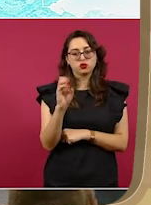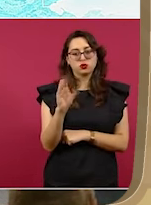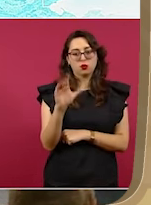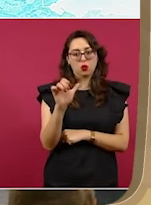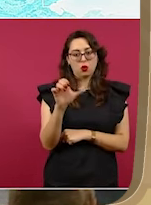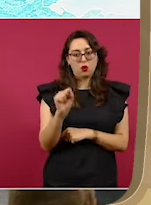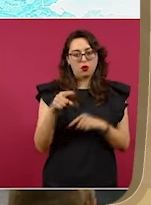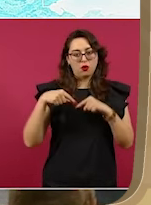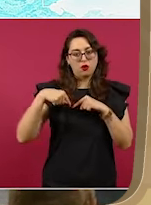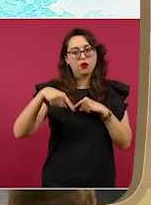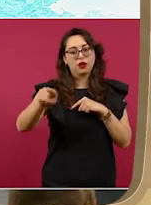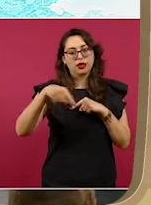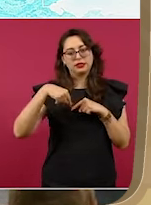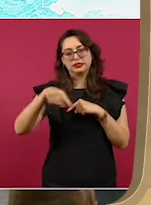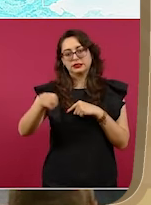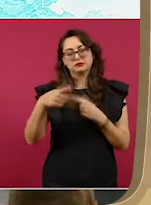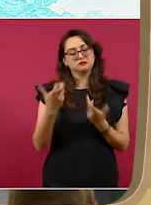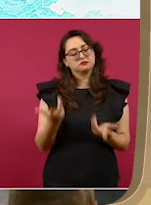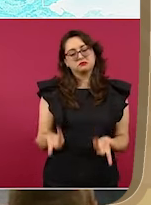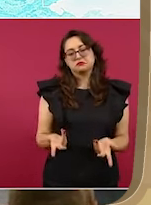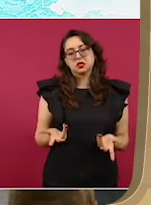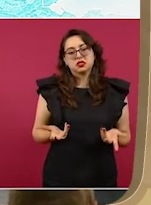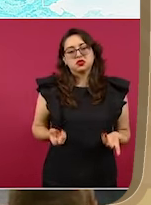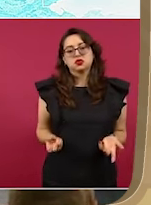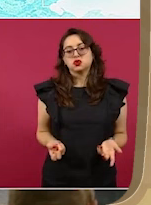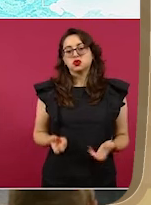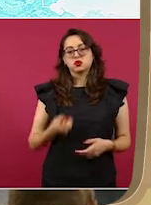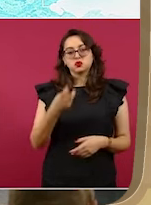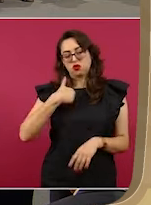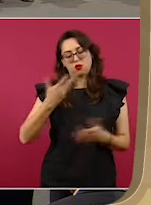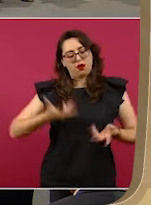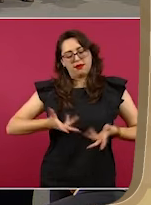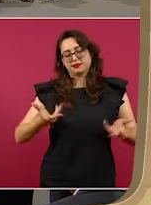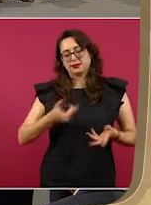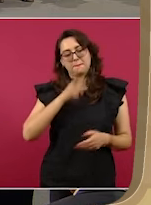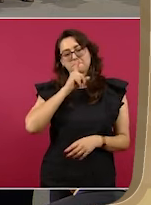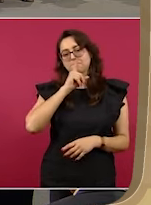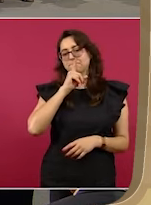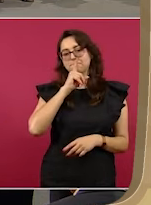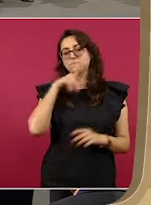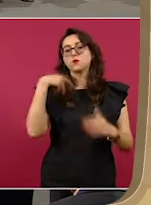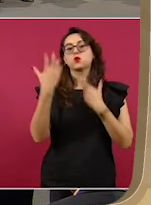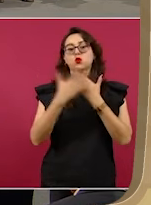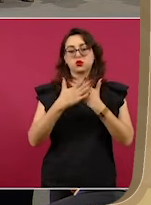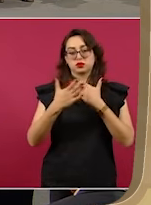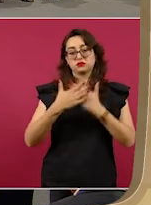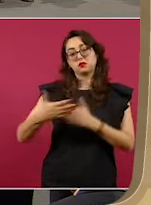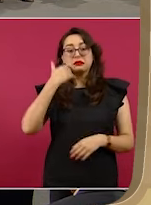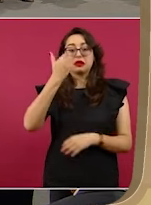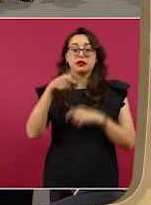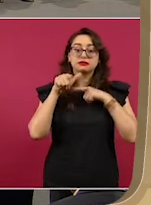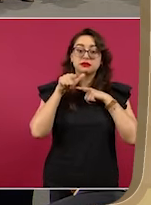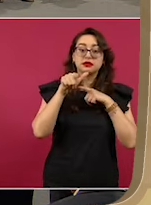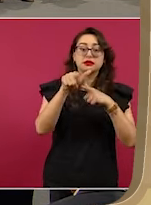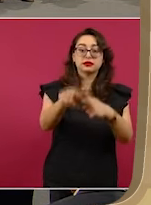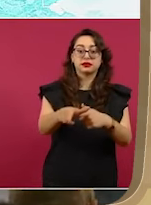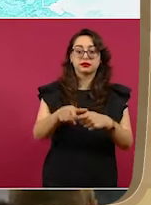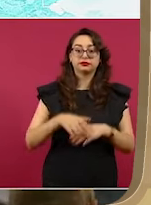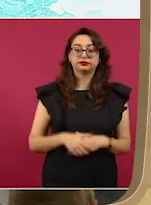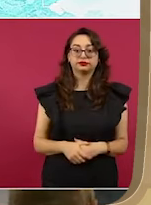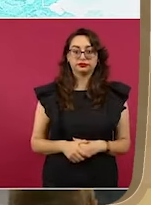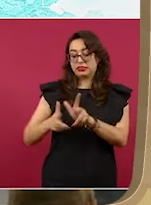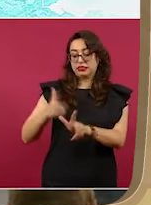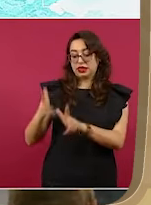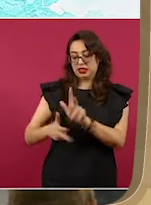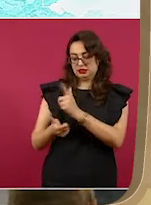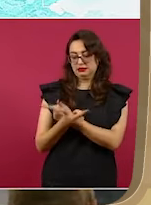va a corresponder a los, si es que se continúa con el plan. Pero esto es, de aquí para acá, todo está concesionado,